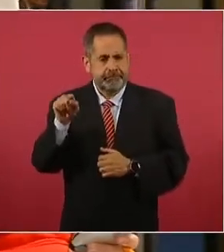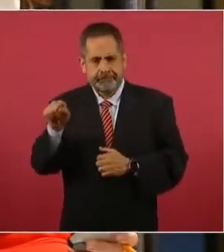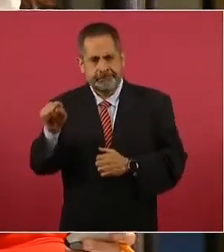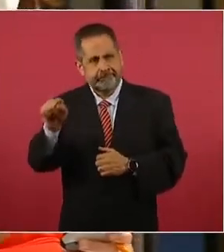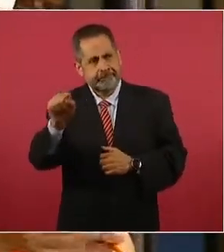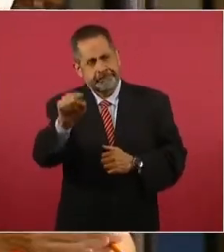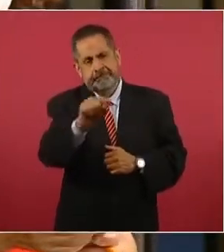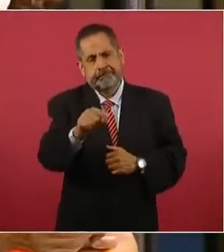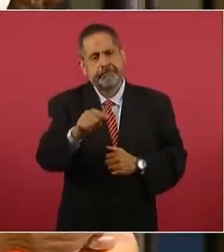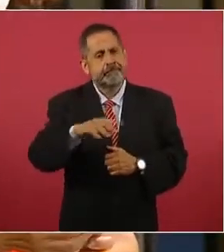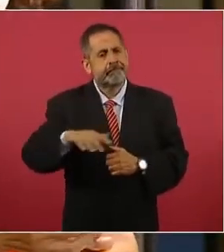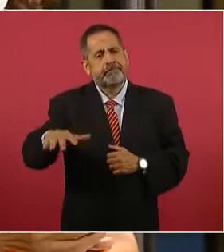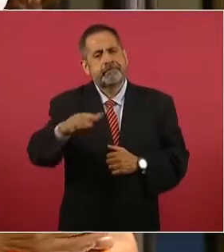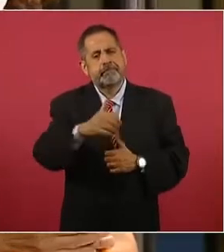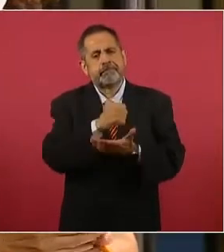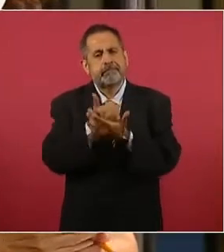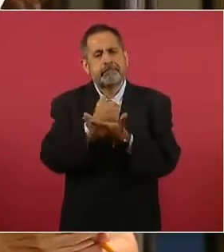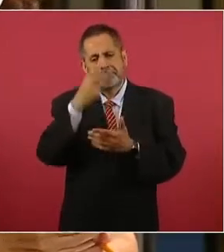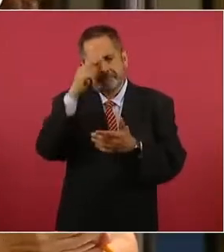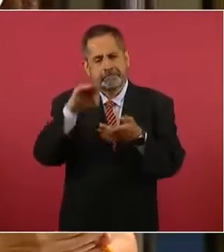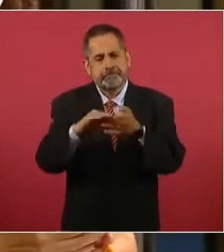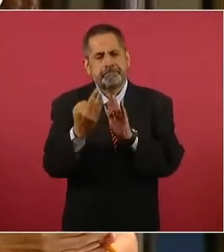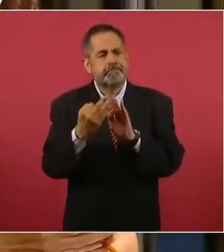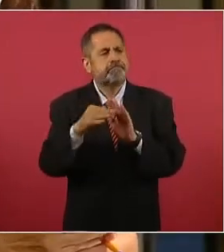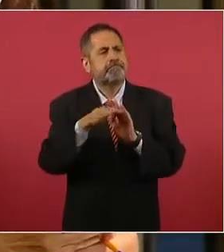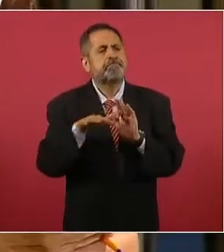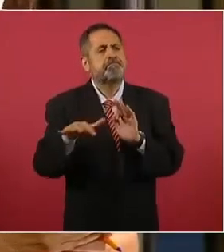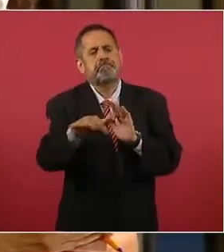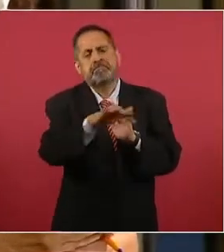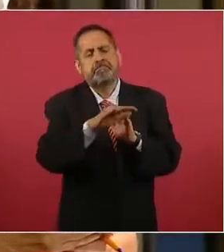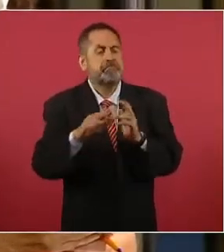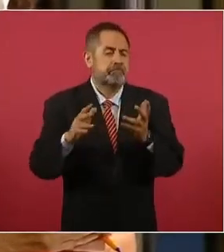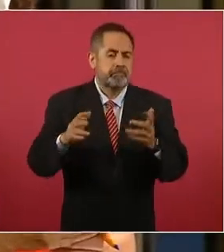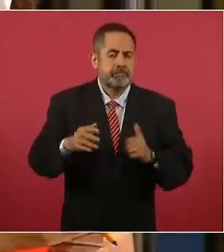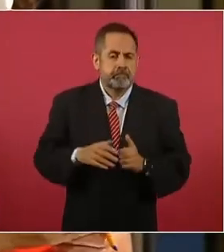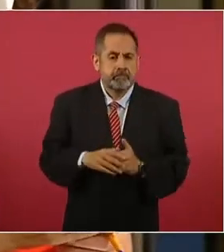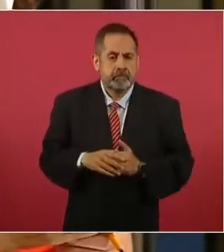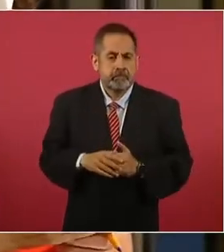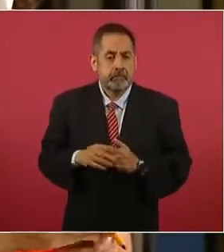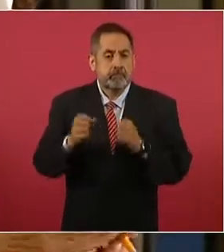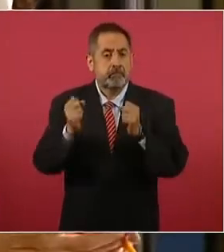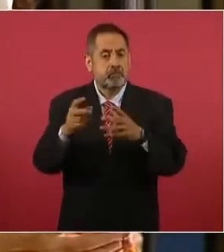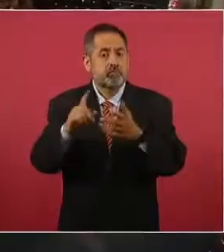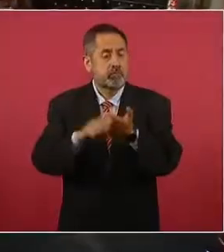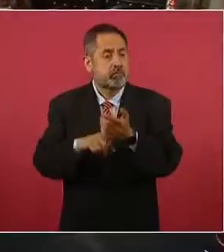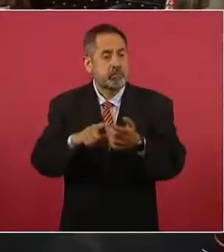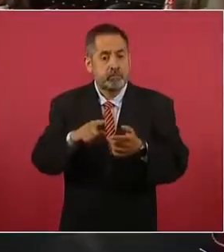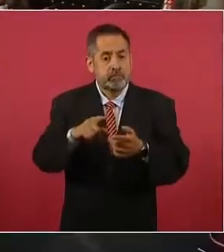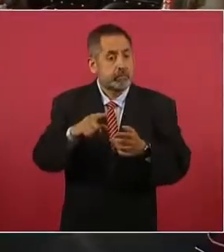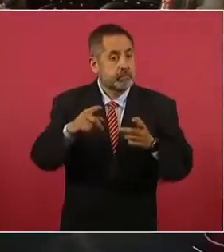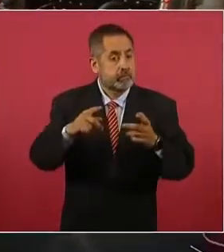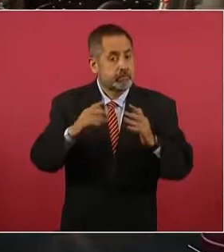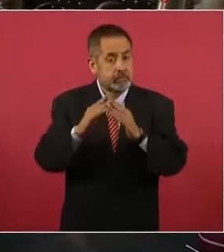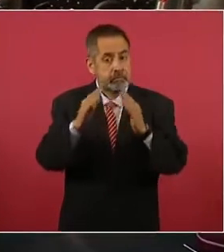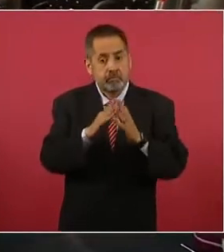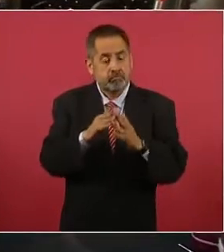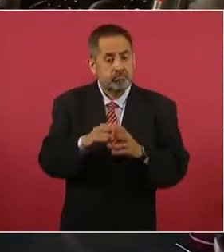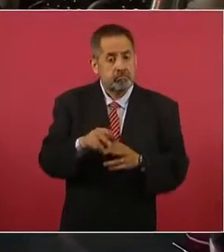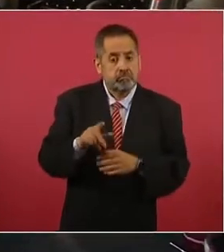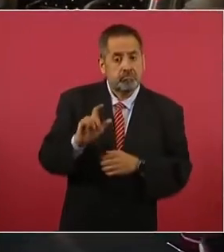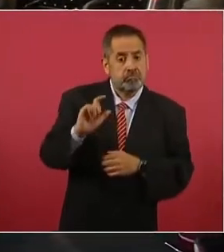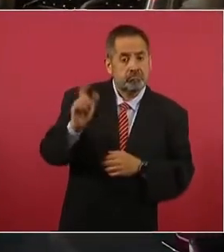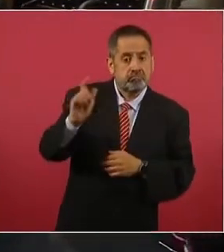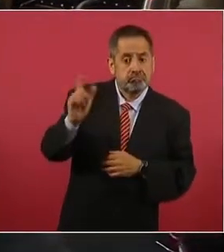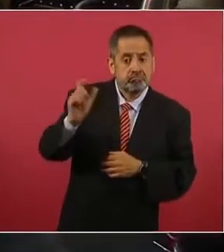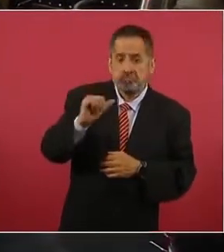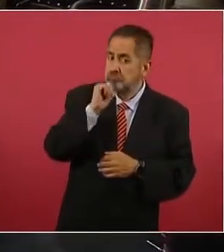del Valle de México, aprovechando de que pues cientos de hogares no han pagado su